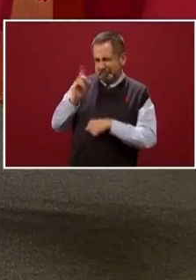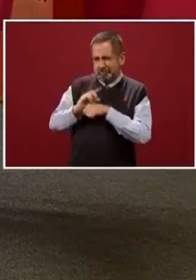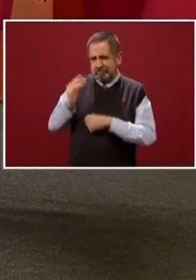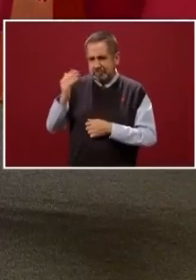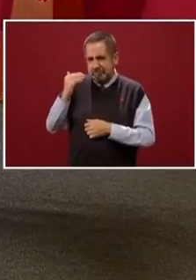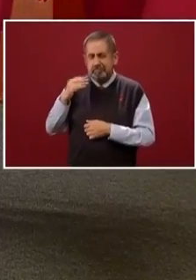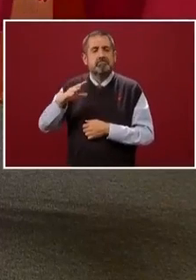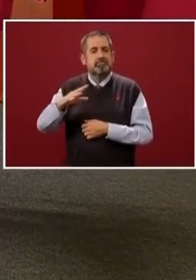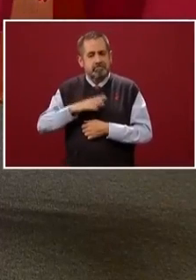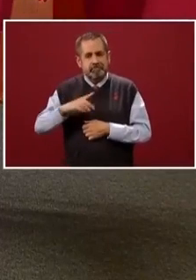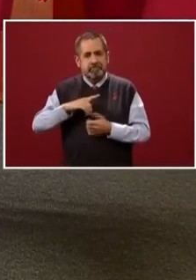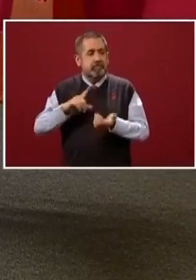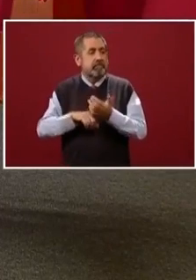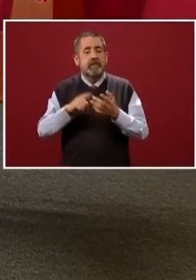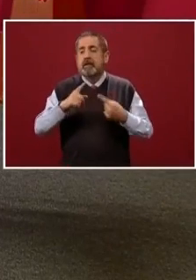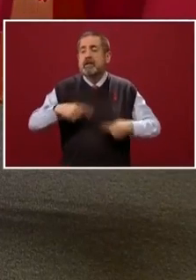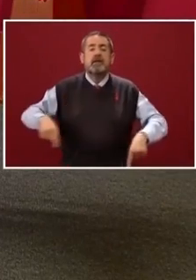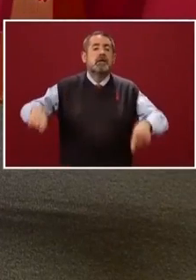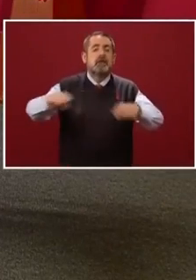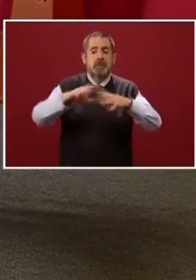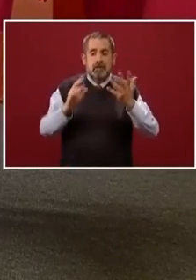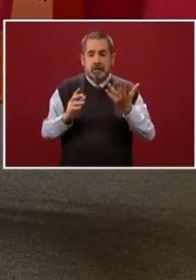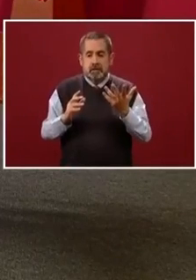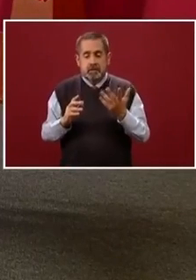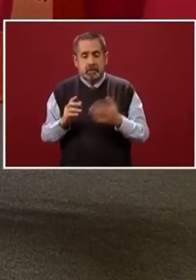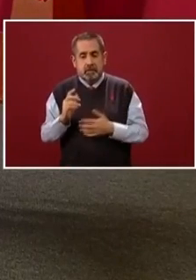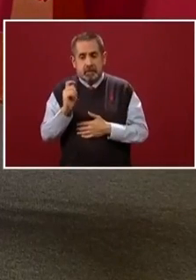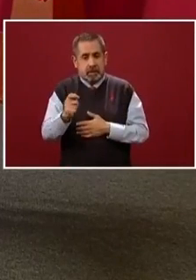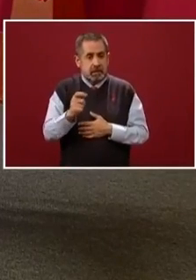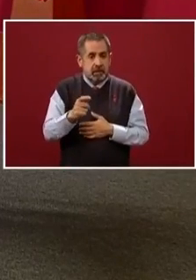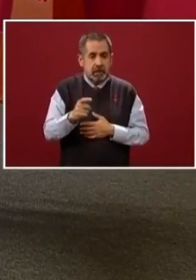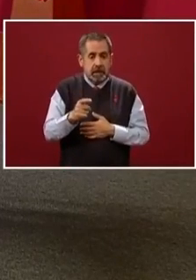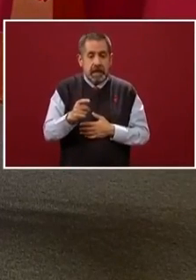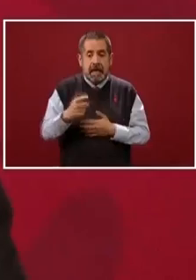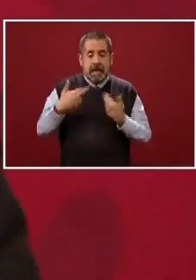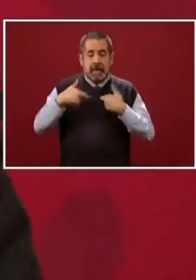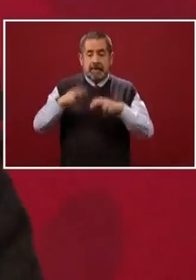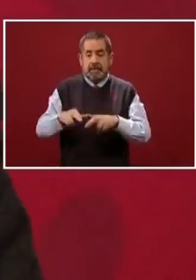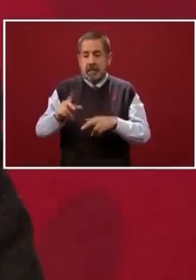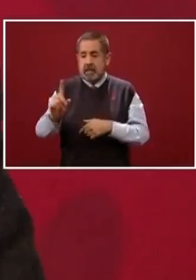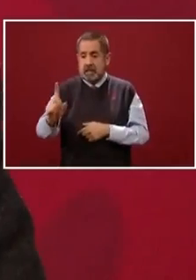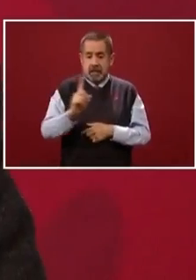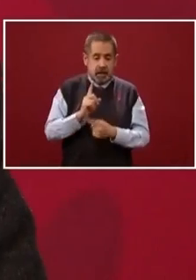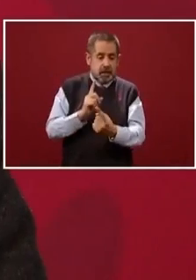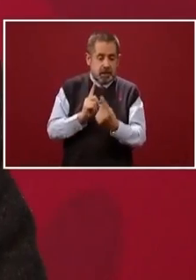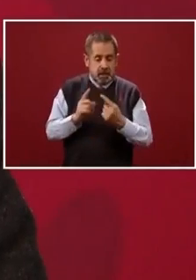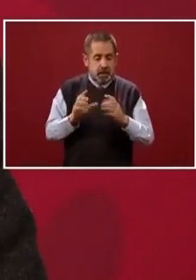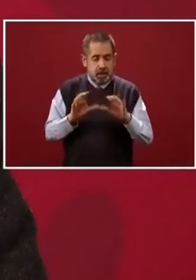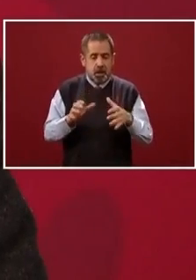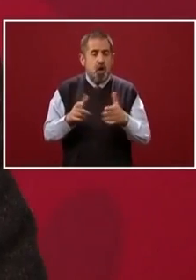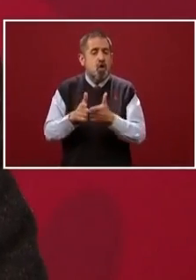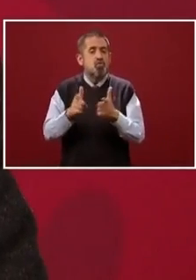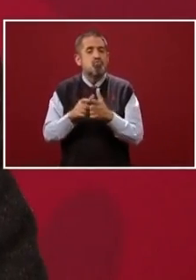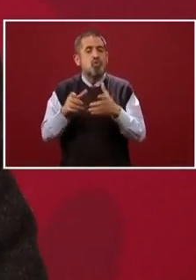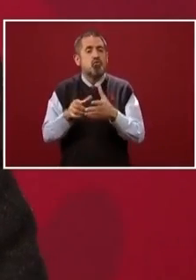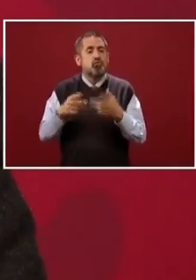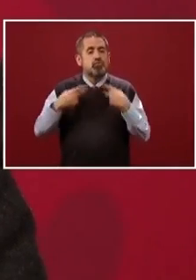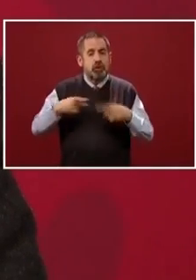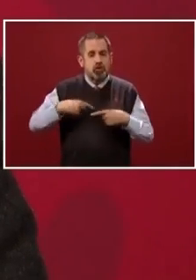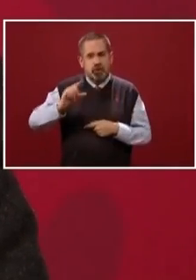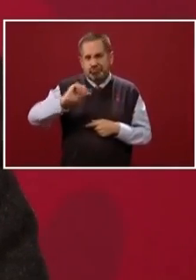ha existido en la sociedad, al menos aquella que está representada por grupos selectos de